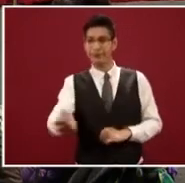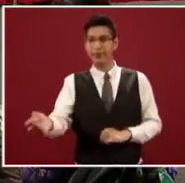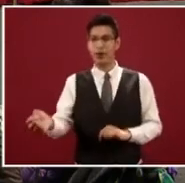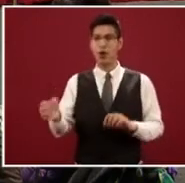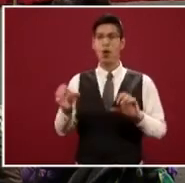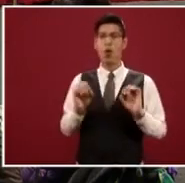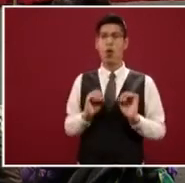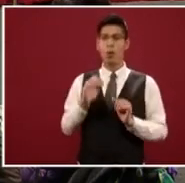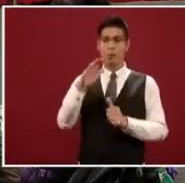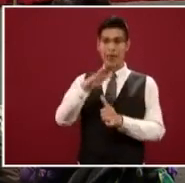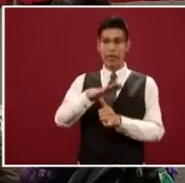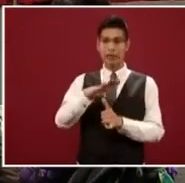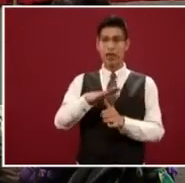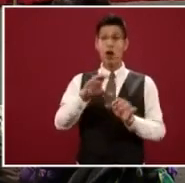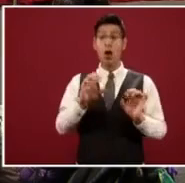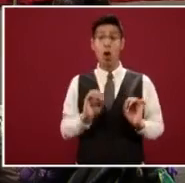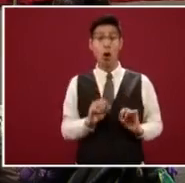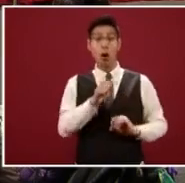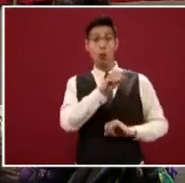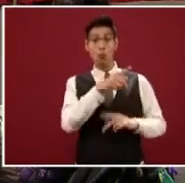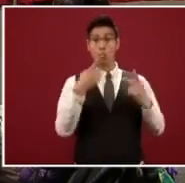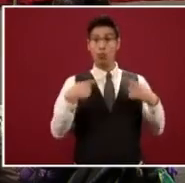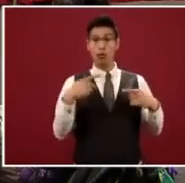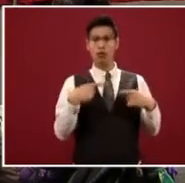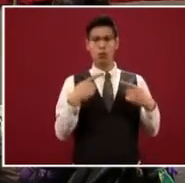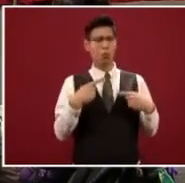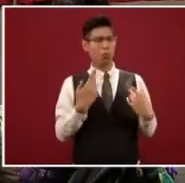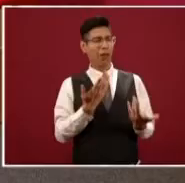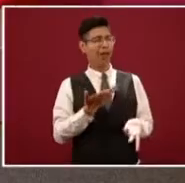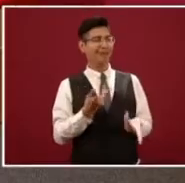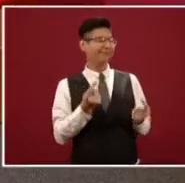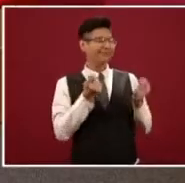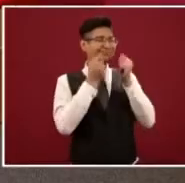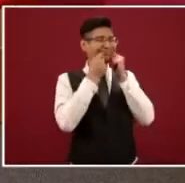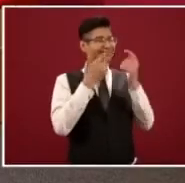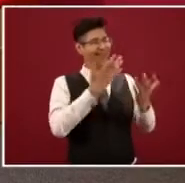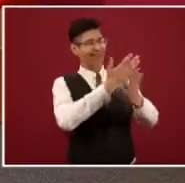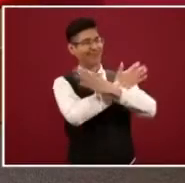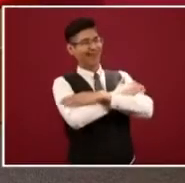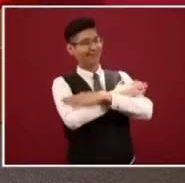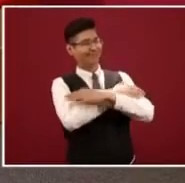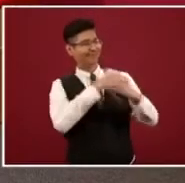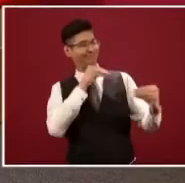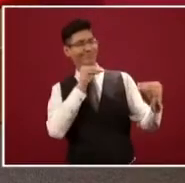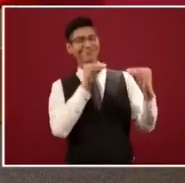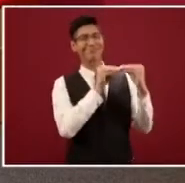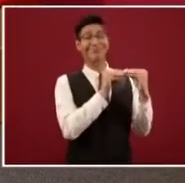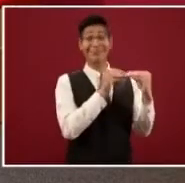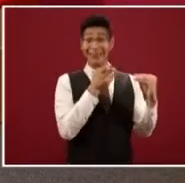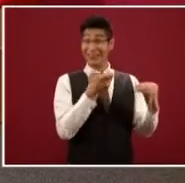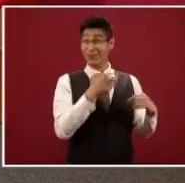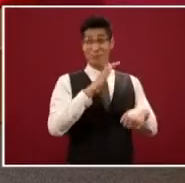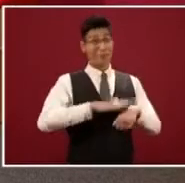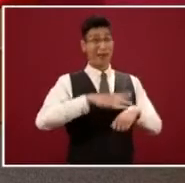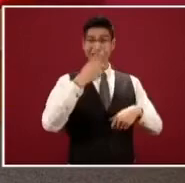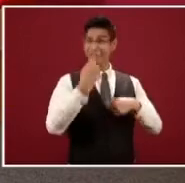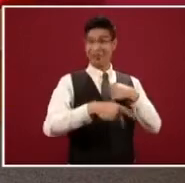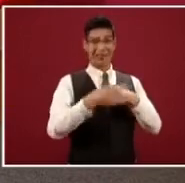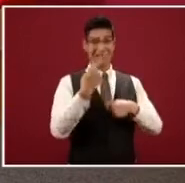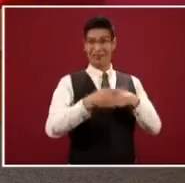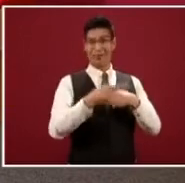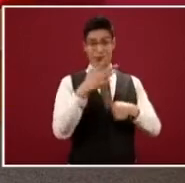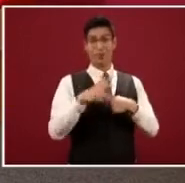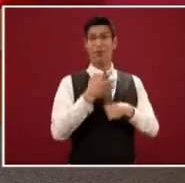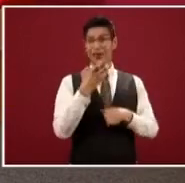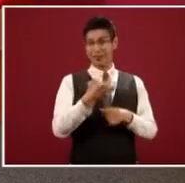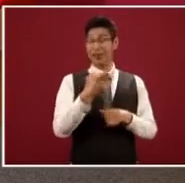continúa saludando o abrazando o besando a la otra persona, pues entonces podríamos tener mayor riesgo de enfermar. Por eso